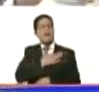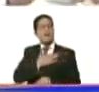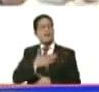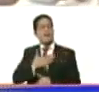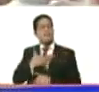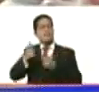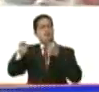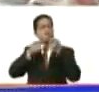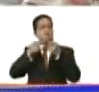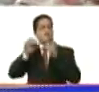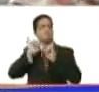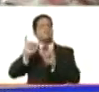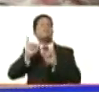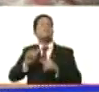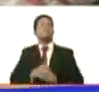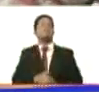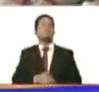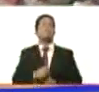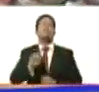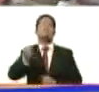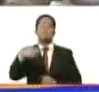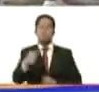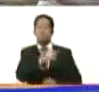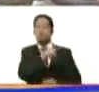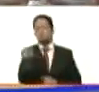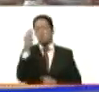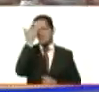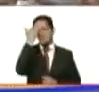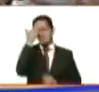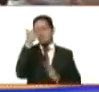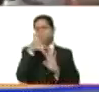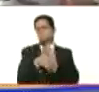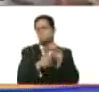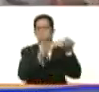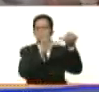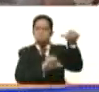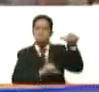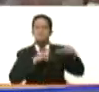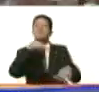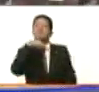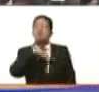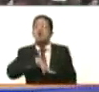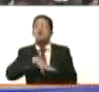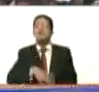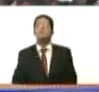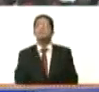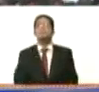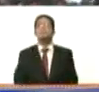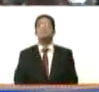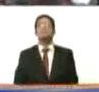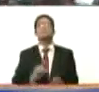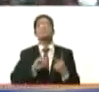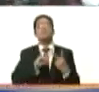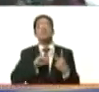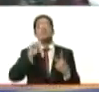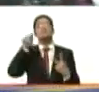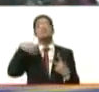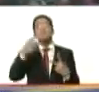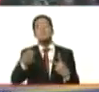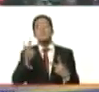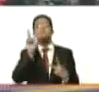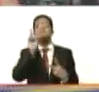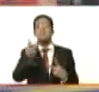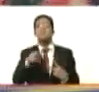Luego sabemos qué sucedió. Luego sabemos las vicisitudes que pasó nuestro